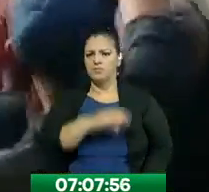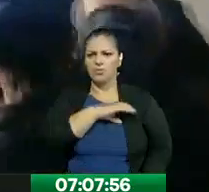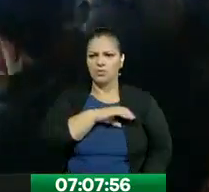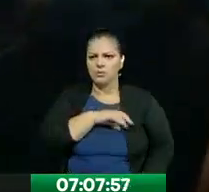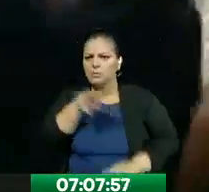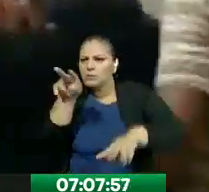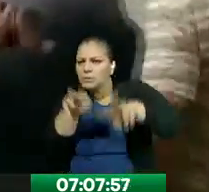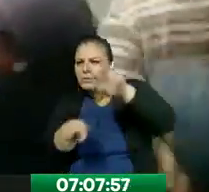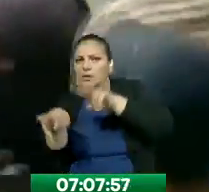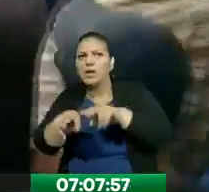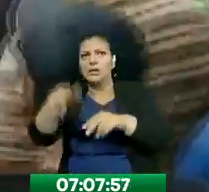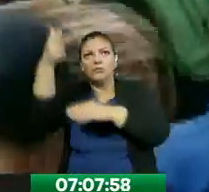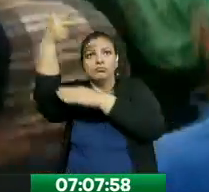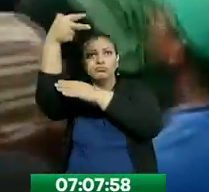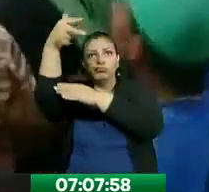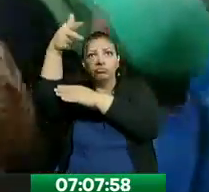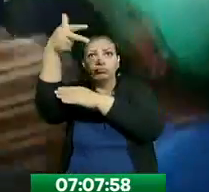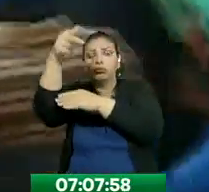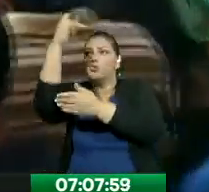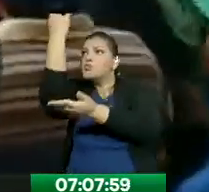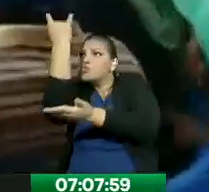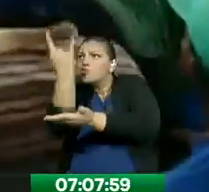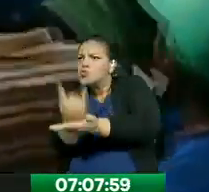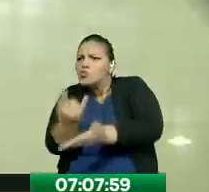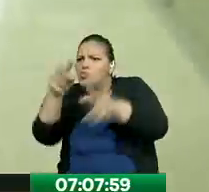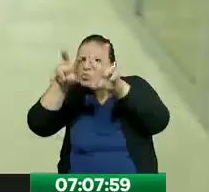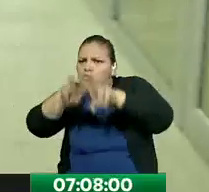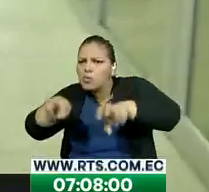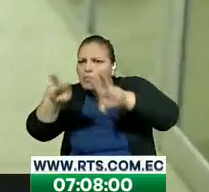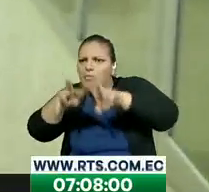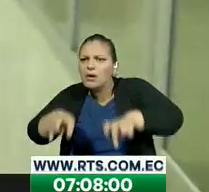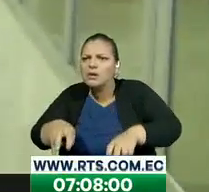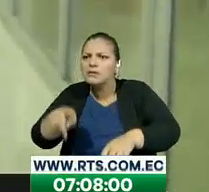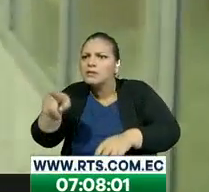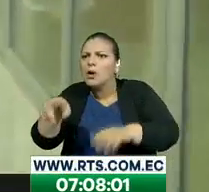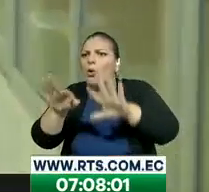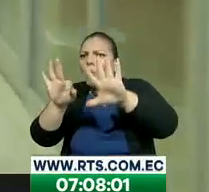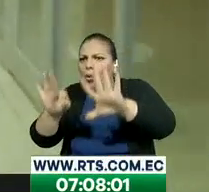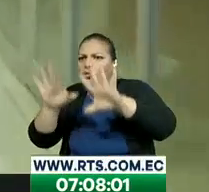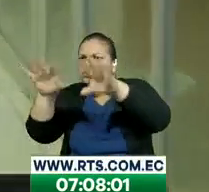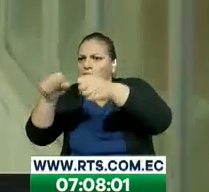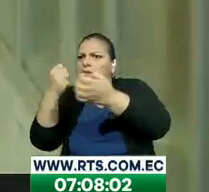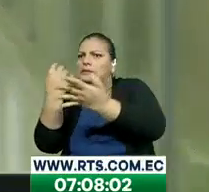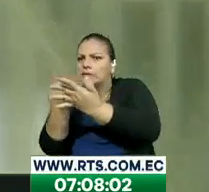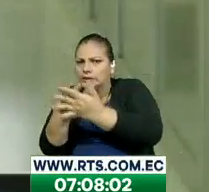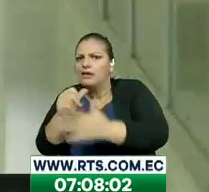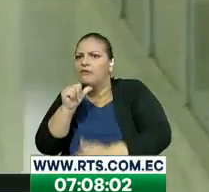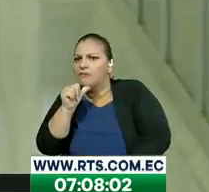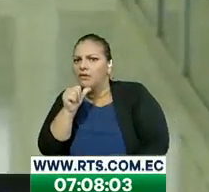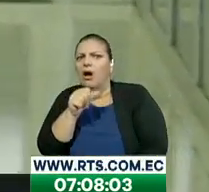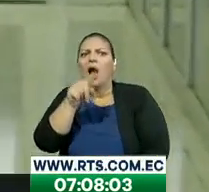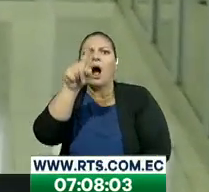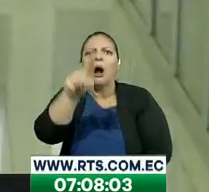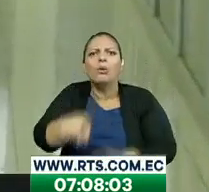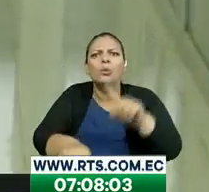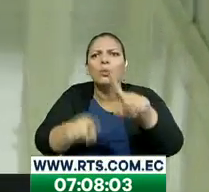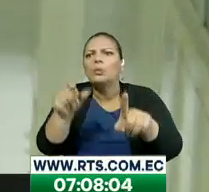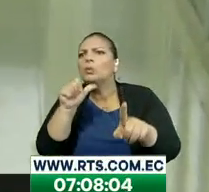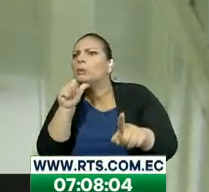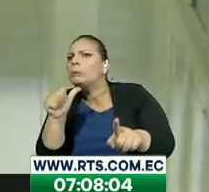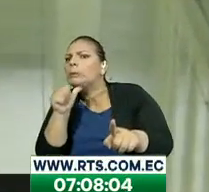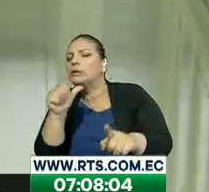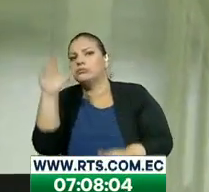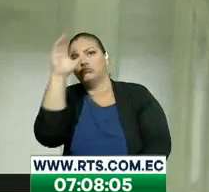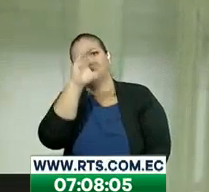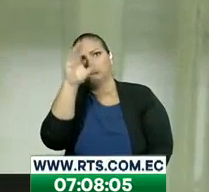en los videos, aún no han sido capturadas. En cuanto a los 8 arrestados, serán investigados